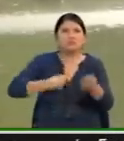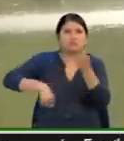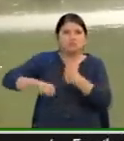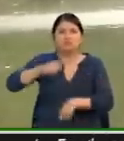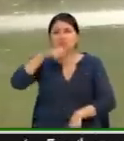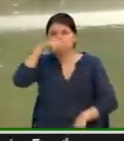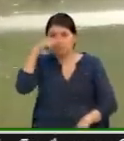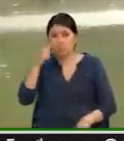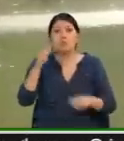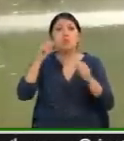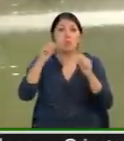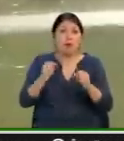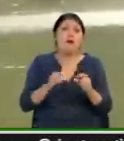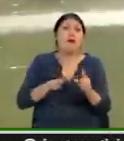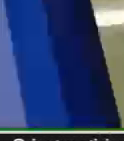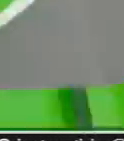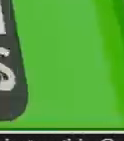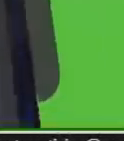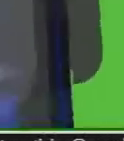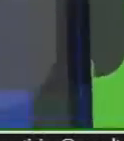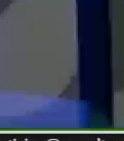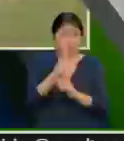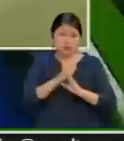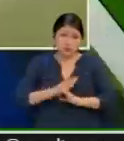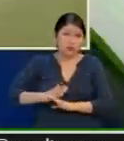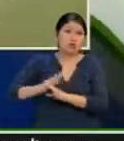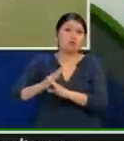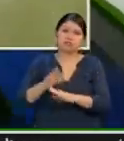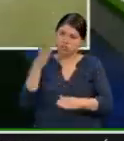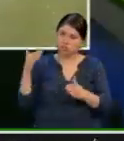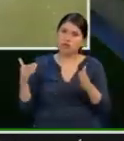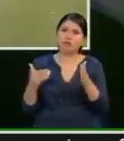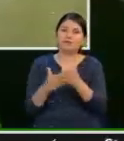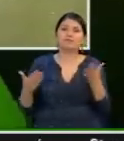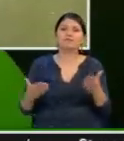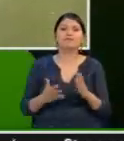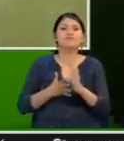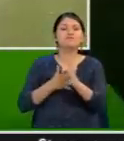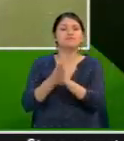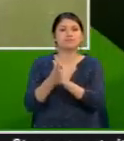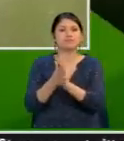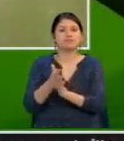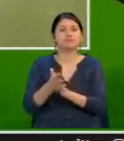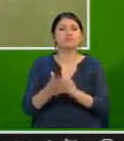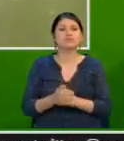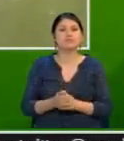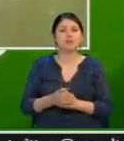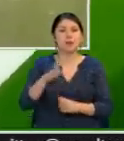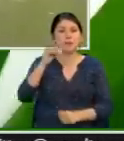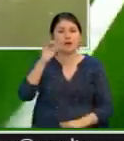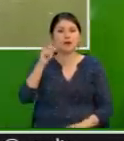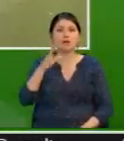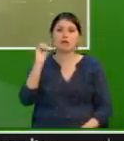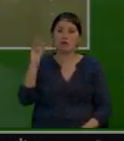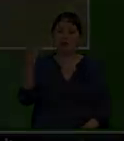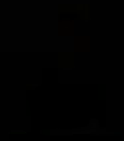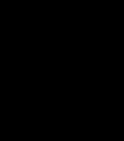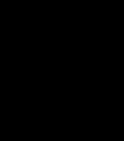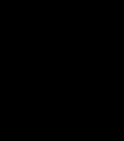estupefacientes que pueda estar afectando su seguridad denuncie Esta es la información hasta el momento merl mota noticias feliz